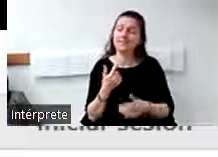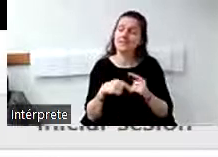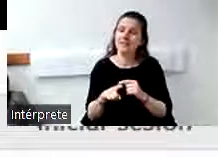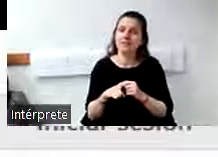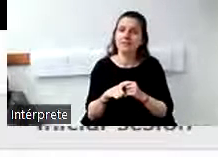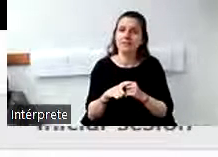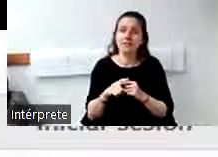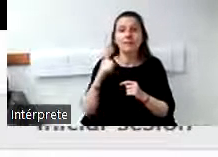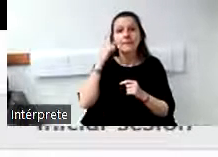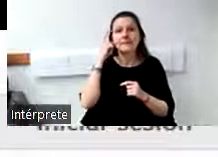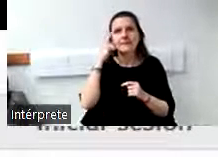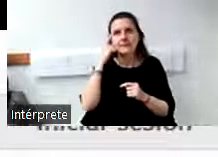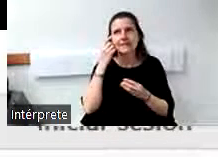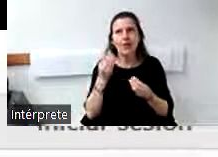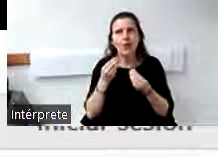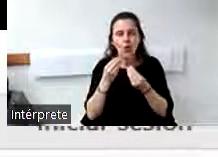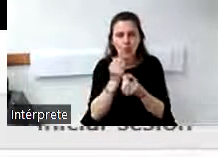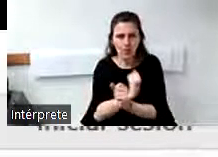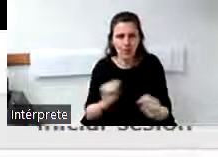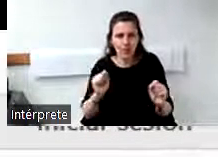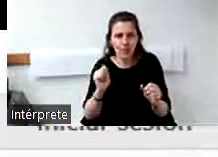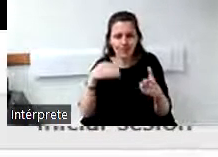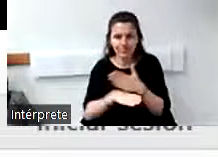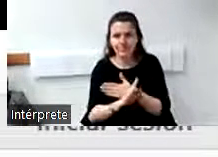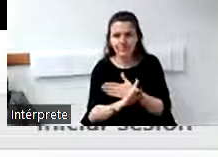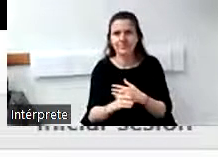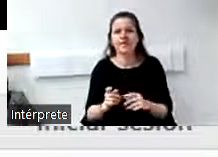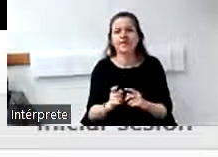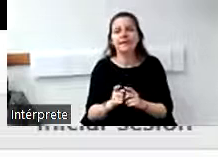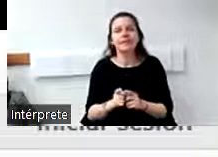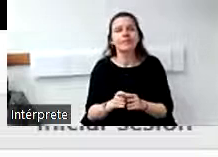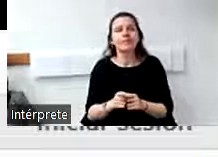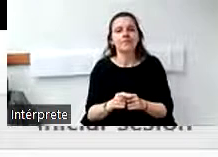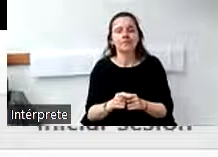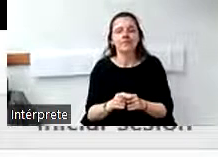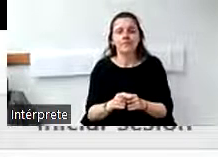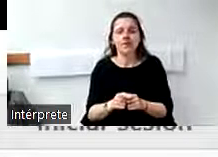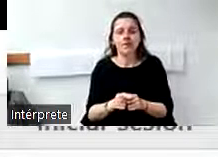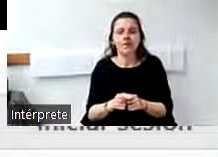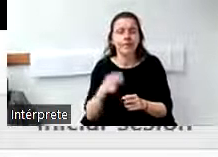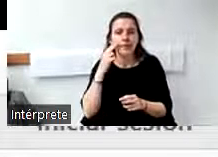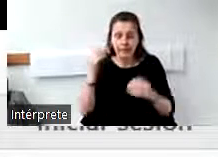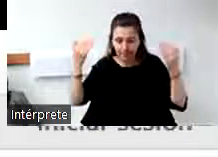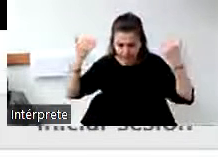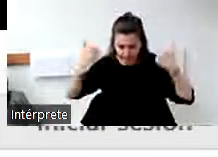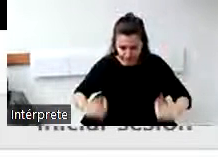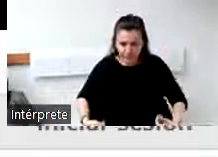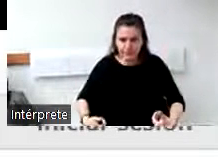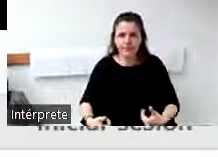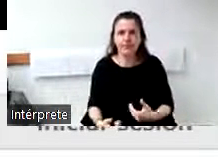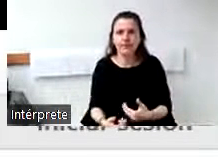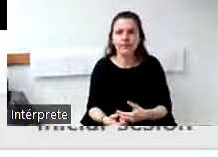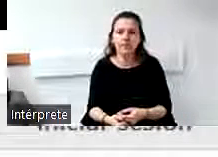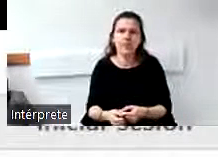repensar. Fíjense lo actitudinal, ¿no? Cosas que ya se han dicho, concepciones antiguas,